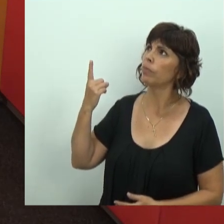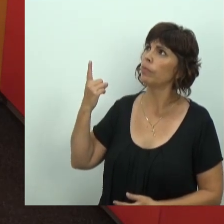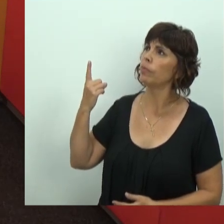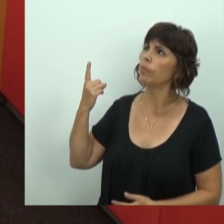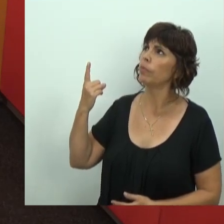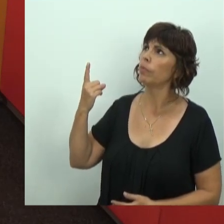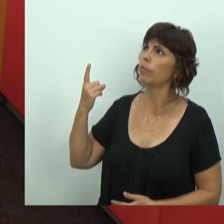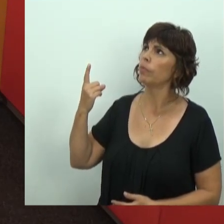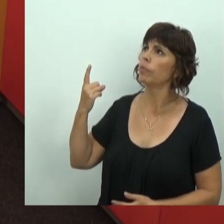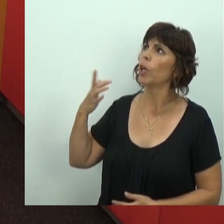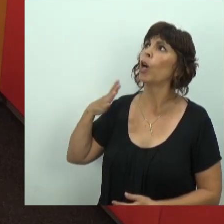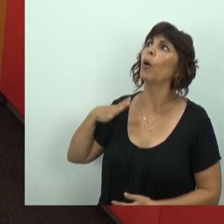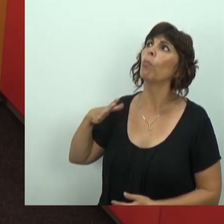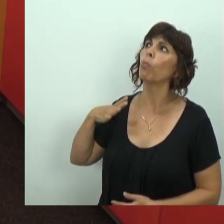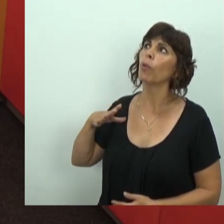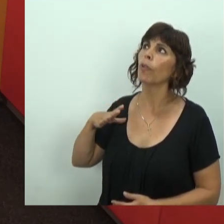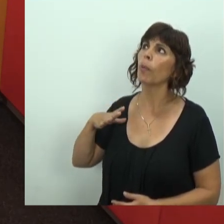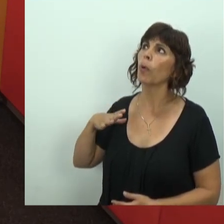dime por favor si quieres que yo lo haga.